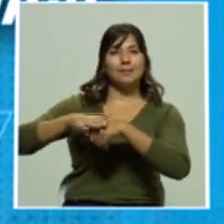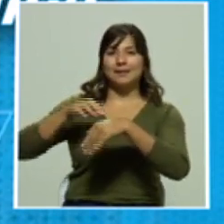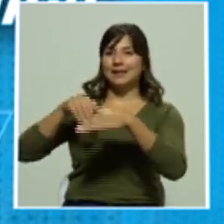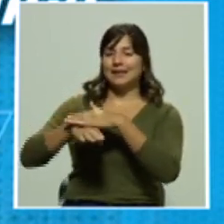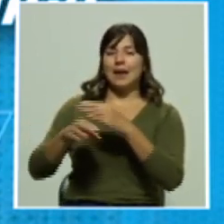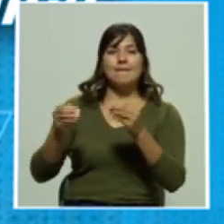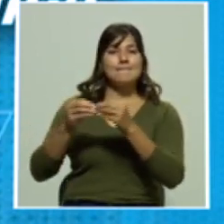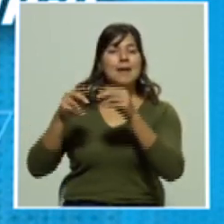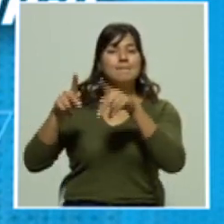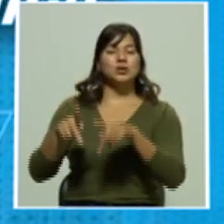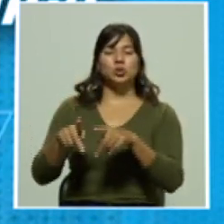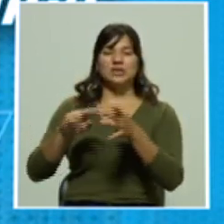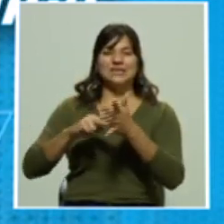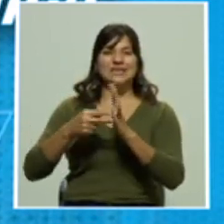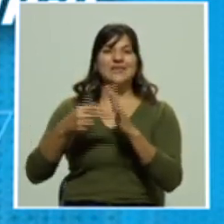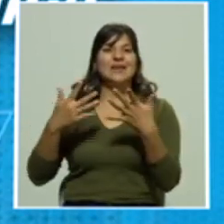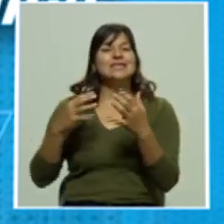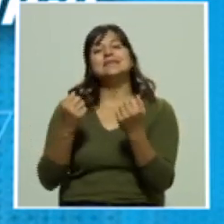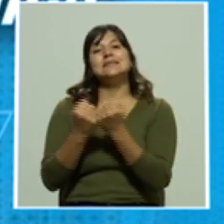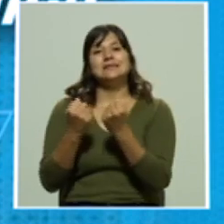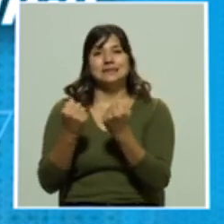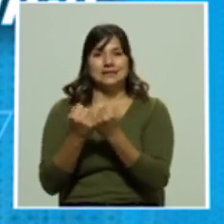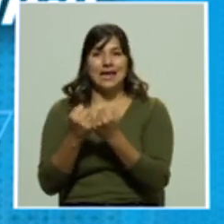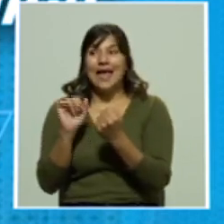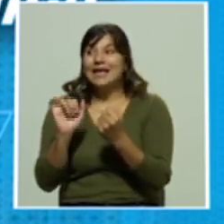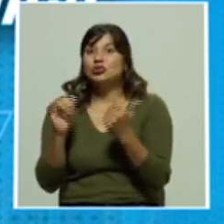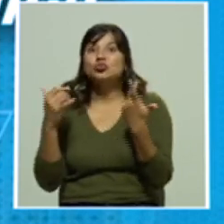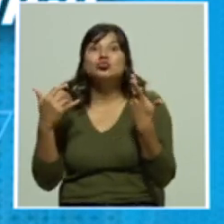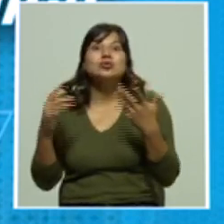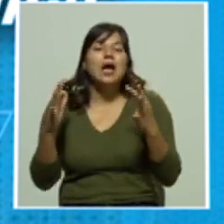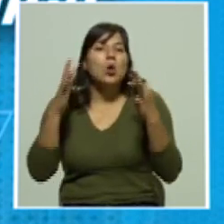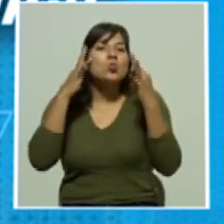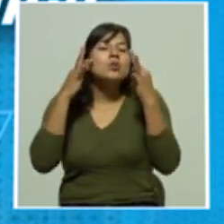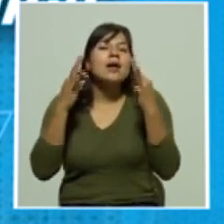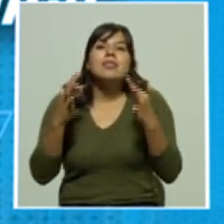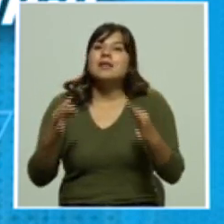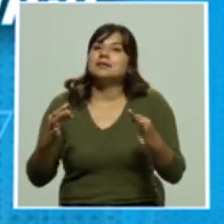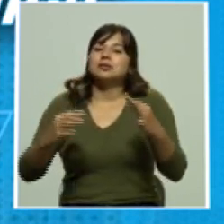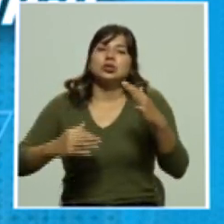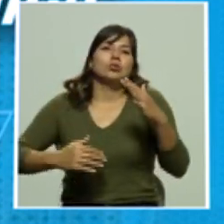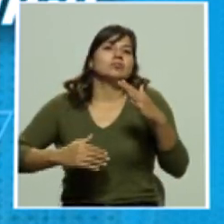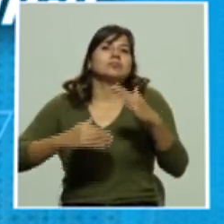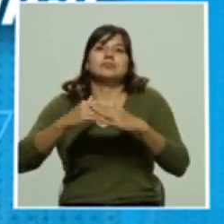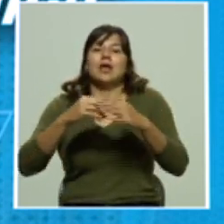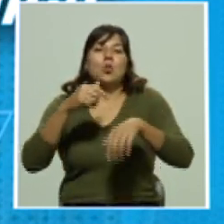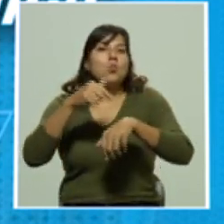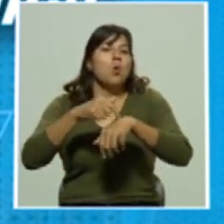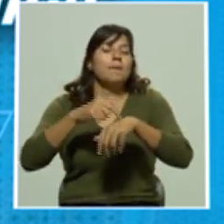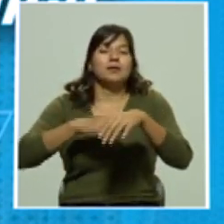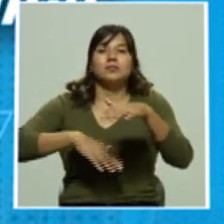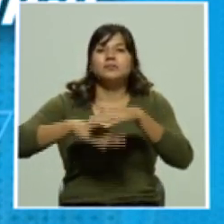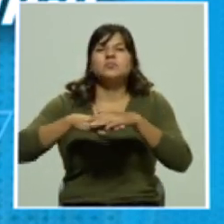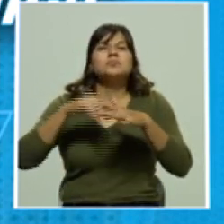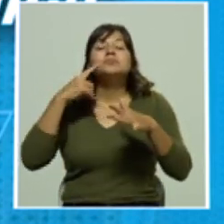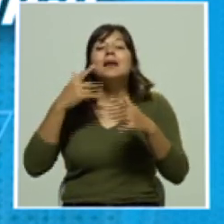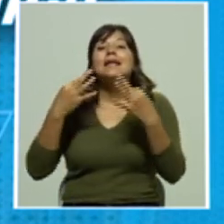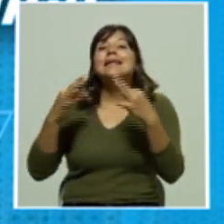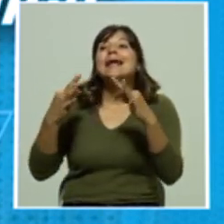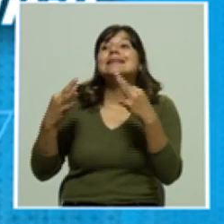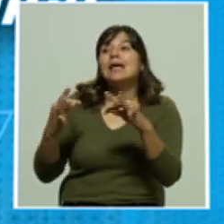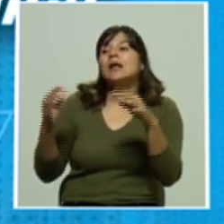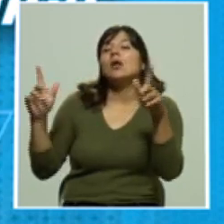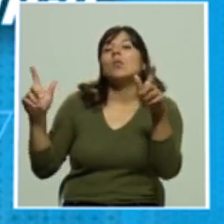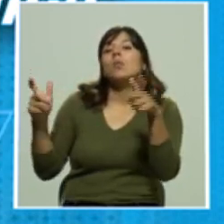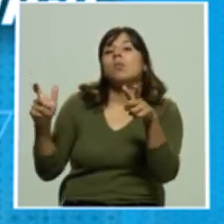centro penitenciario ya es como una medida extrema para procurar, digamos, que se bajen los niveles de hacinamiento crítico.